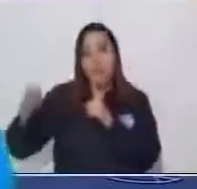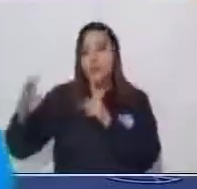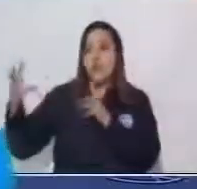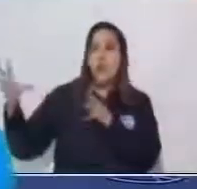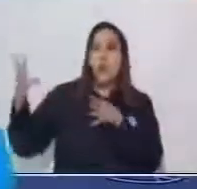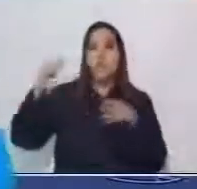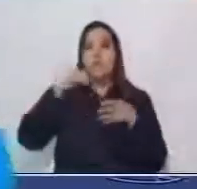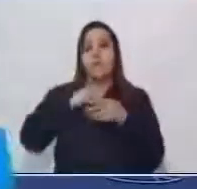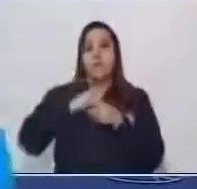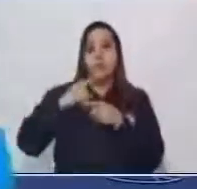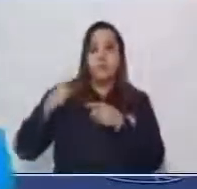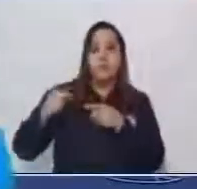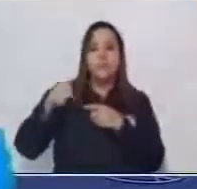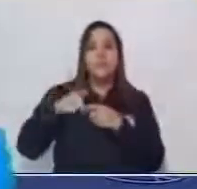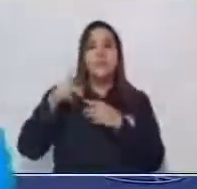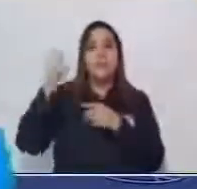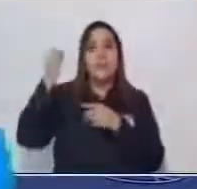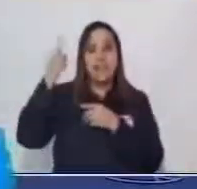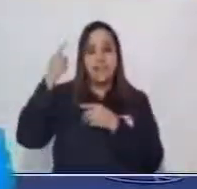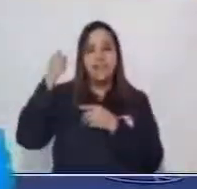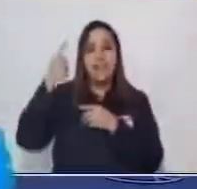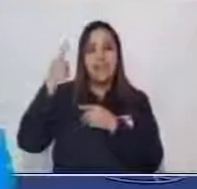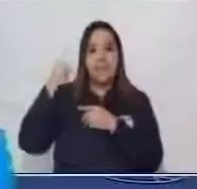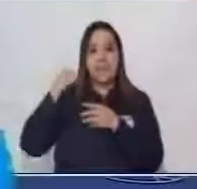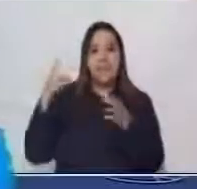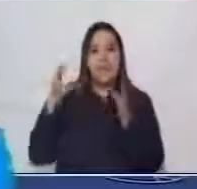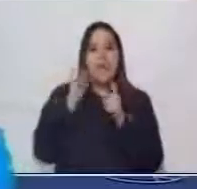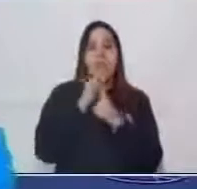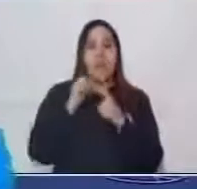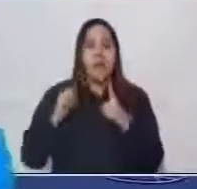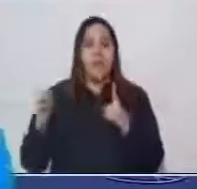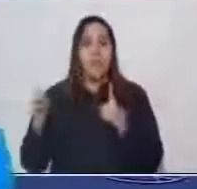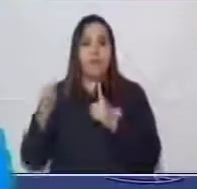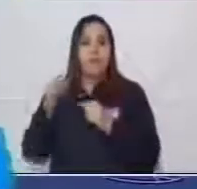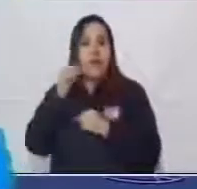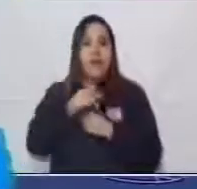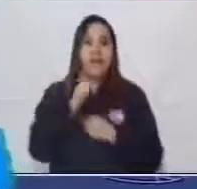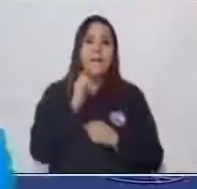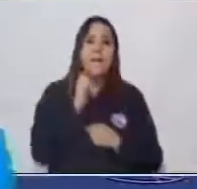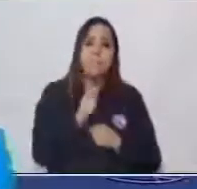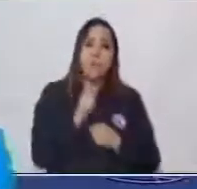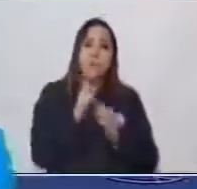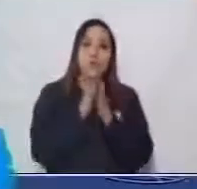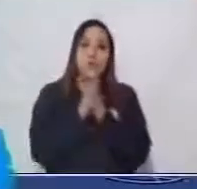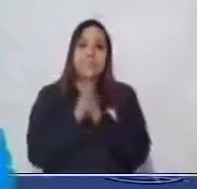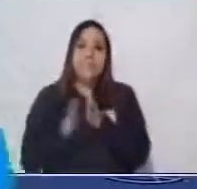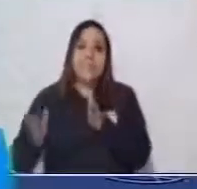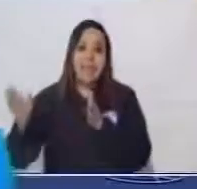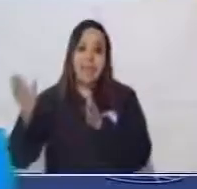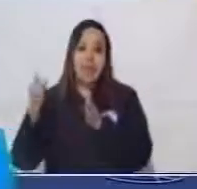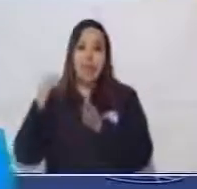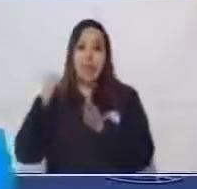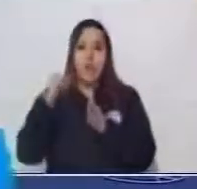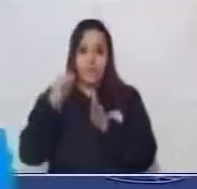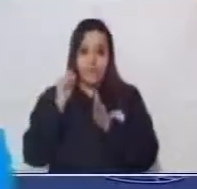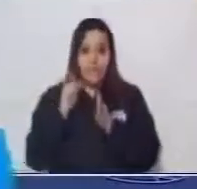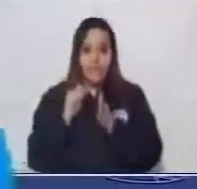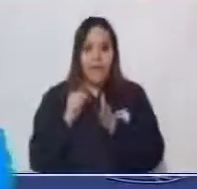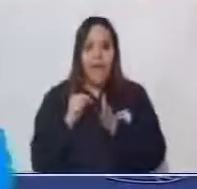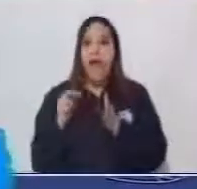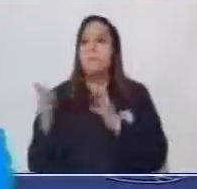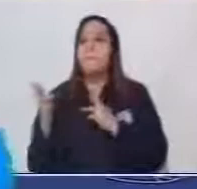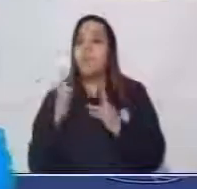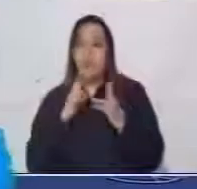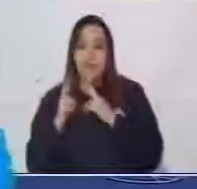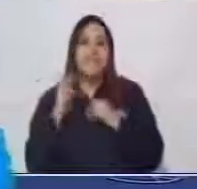oración principal. Ahí estamos utilizando el punto y seguido, porque todo se relaciona con esa